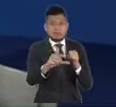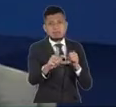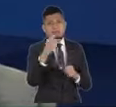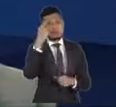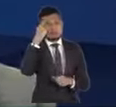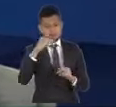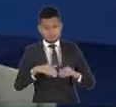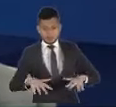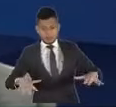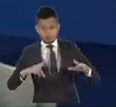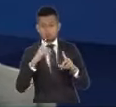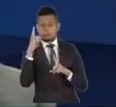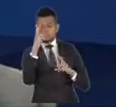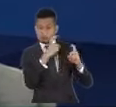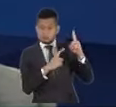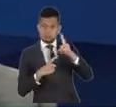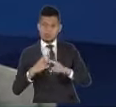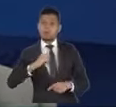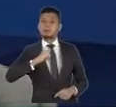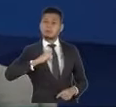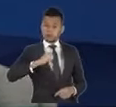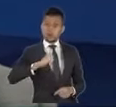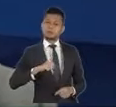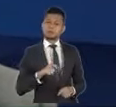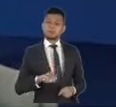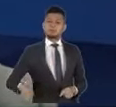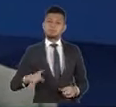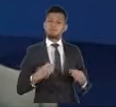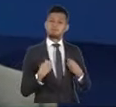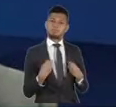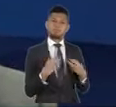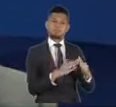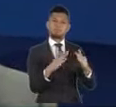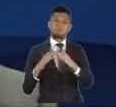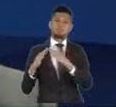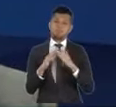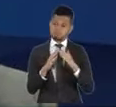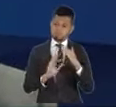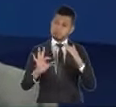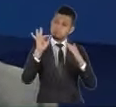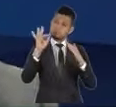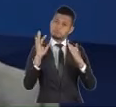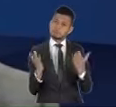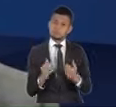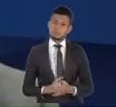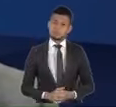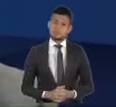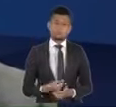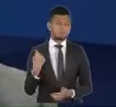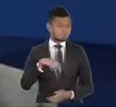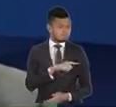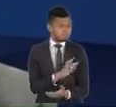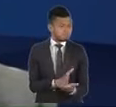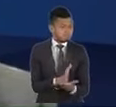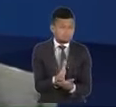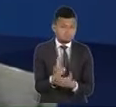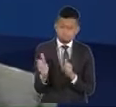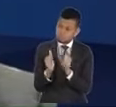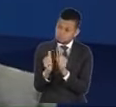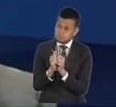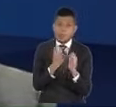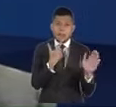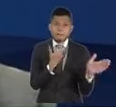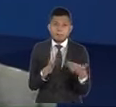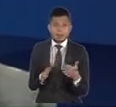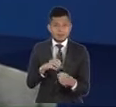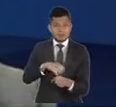los territorios y el derecho básico de sus habitantes a una vivienda adecuada. Seguiremos acompañando el Plan Distrital